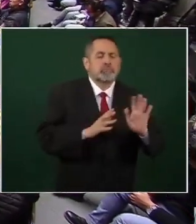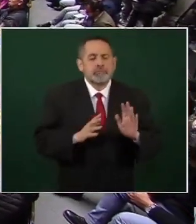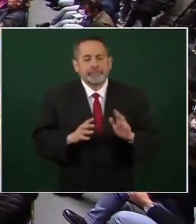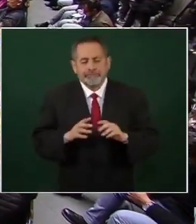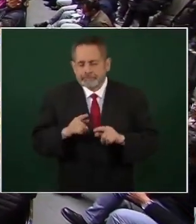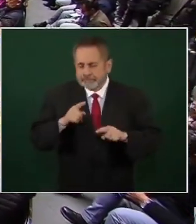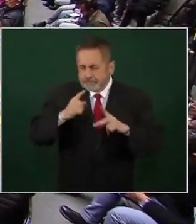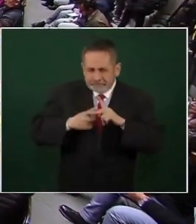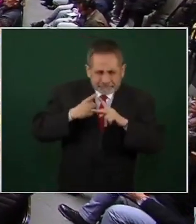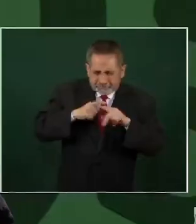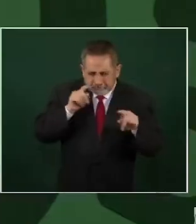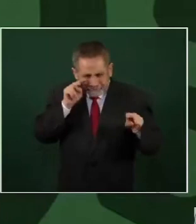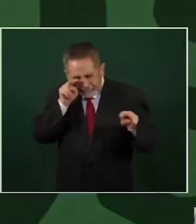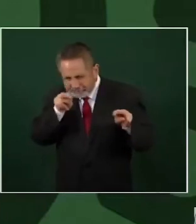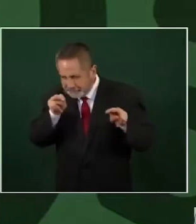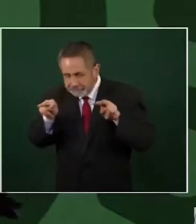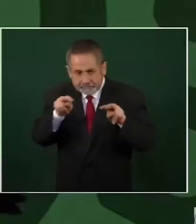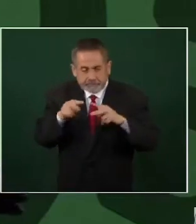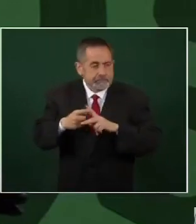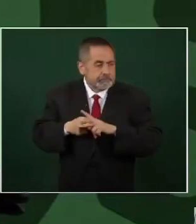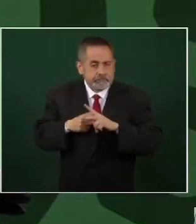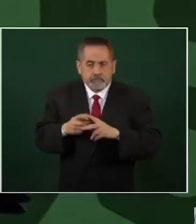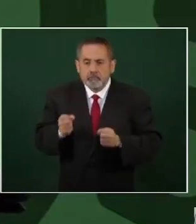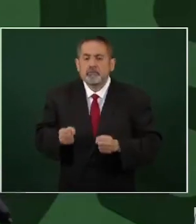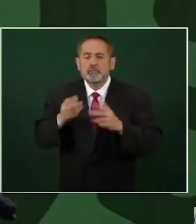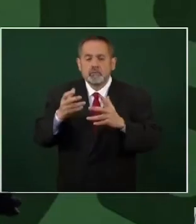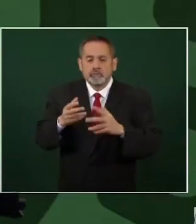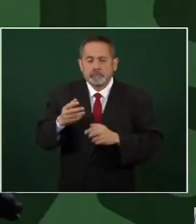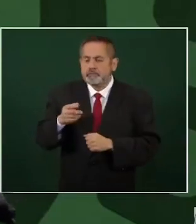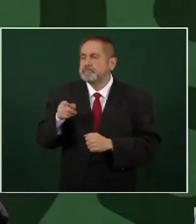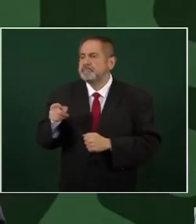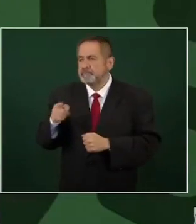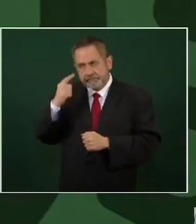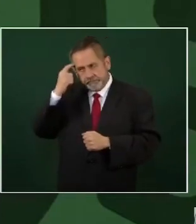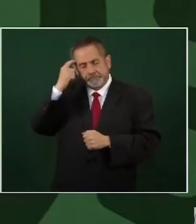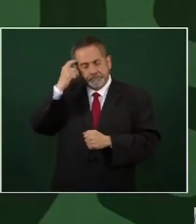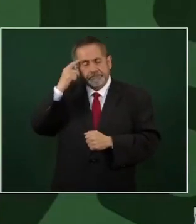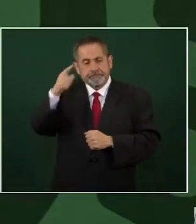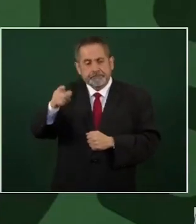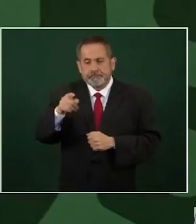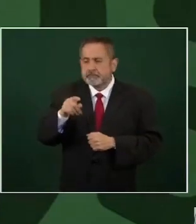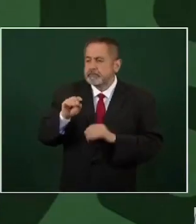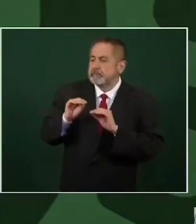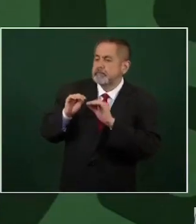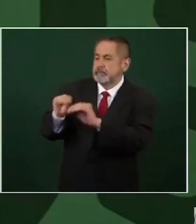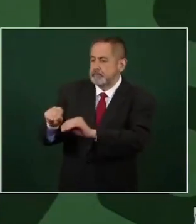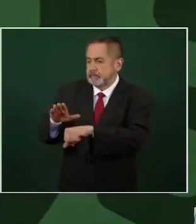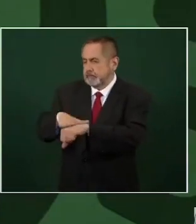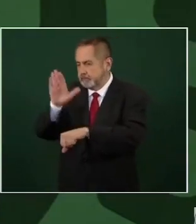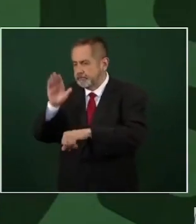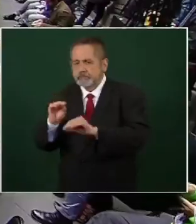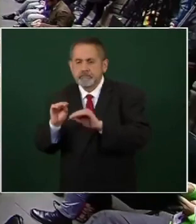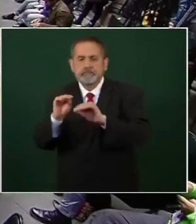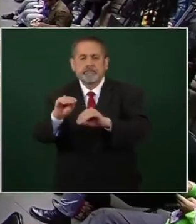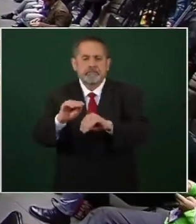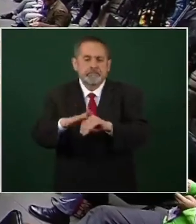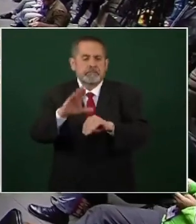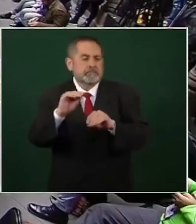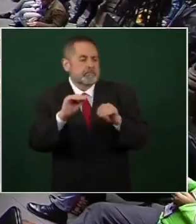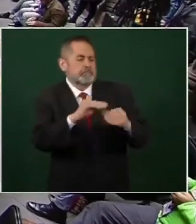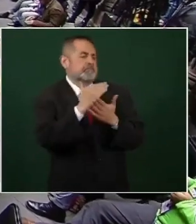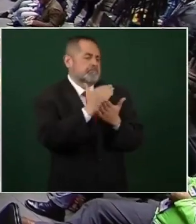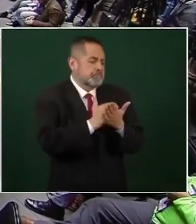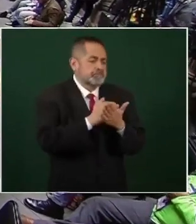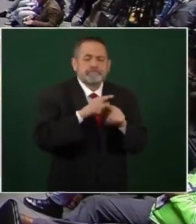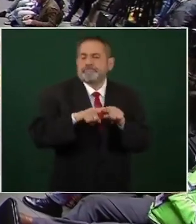en base a ese análisis se fue distribuyendo a la gente de